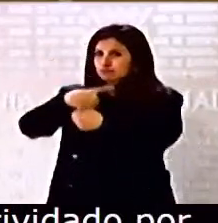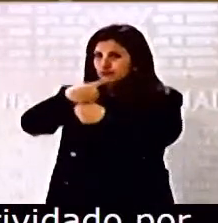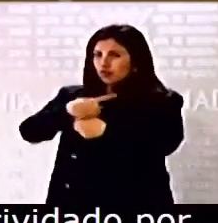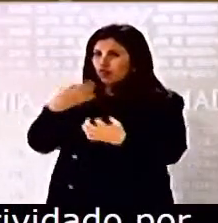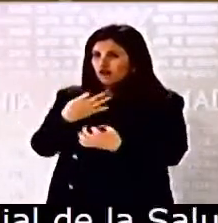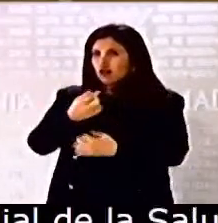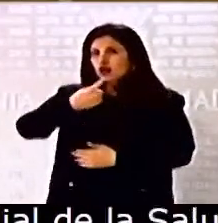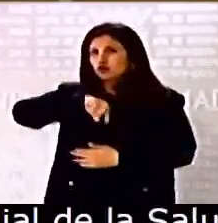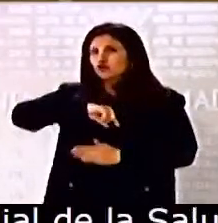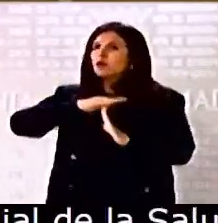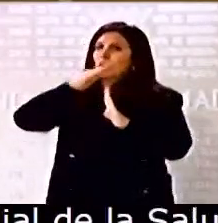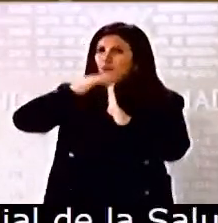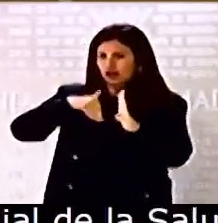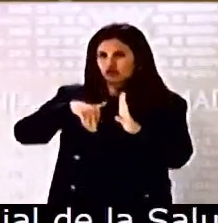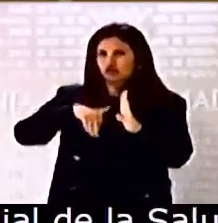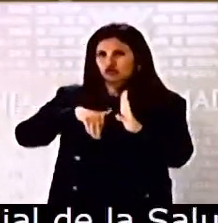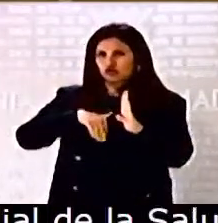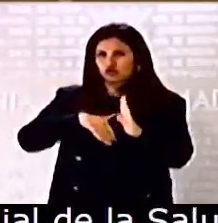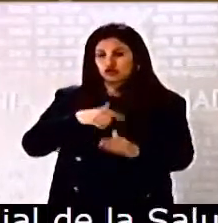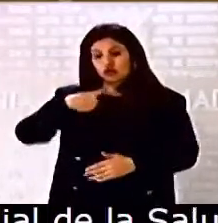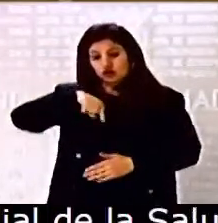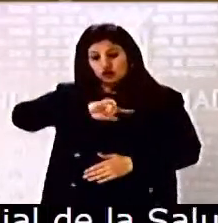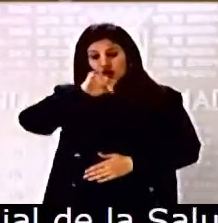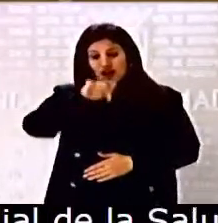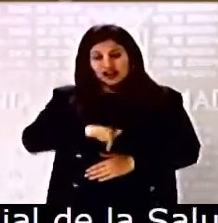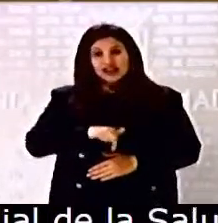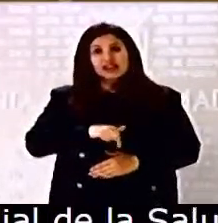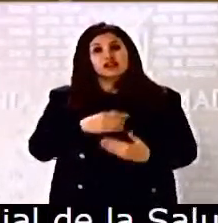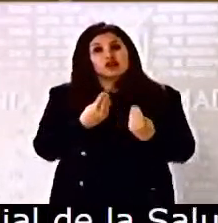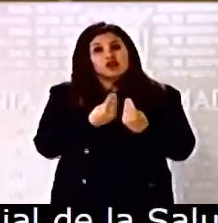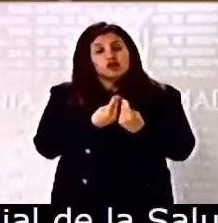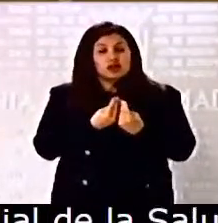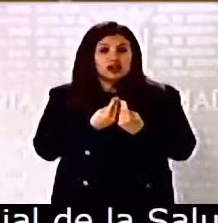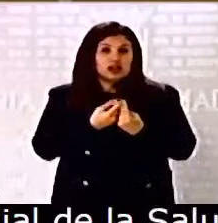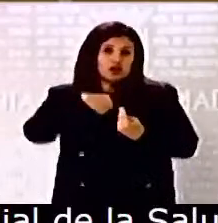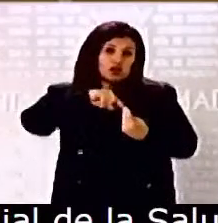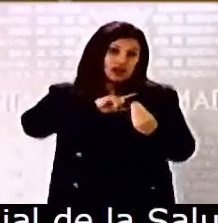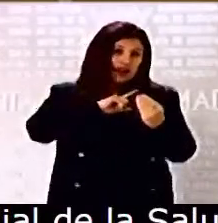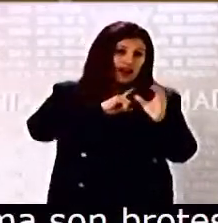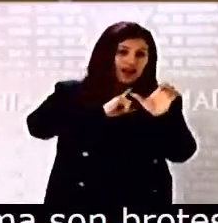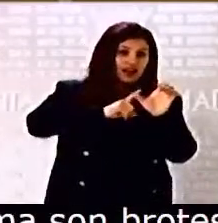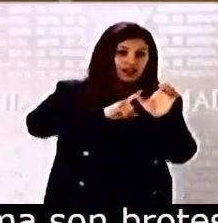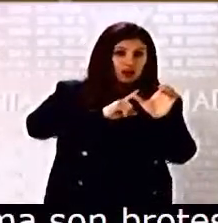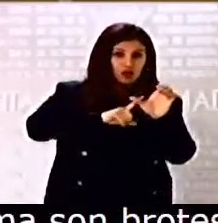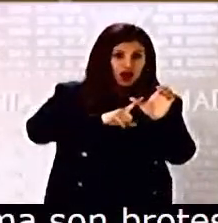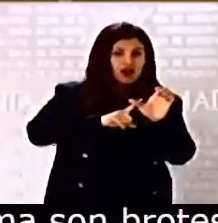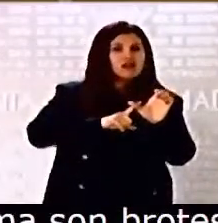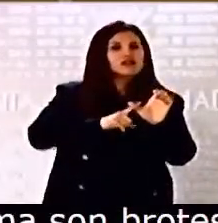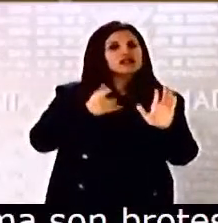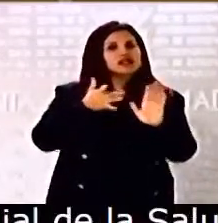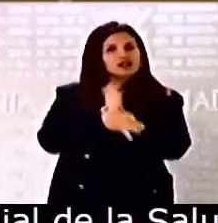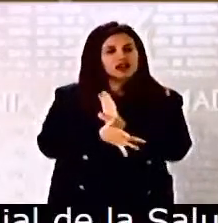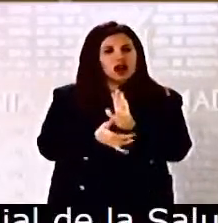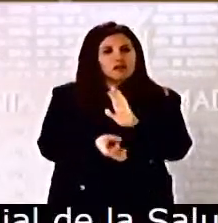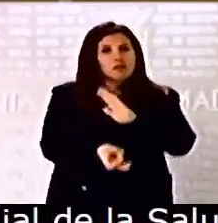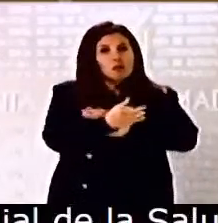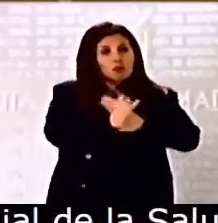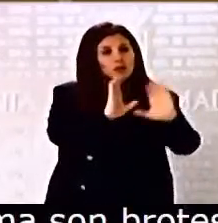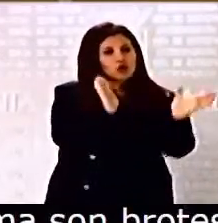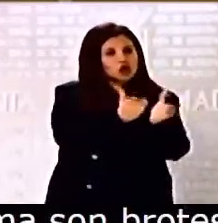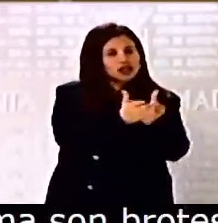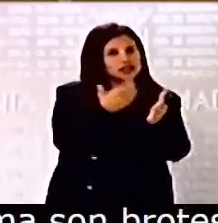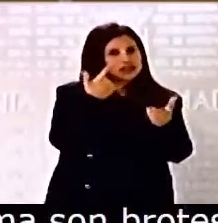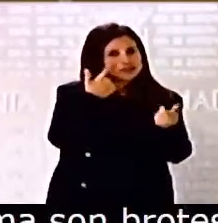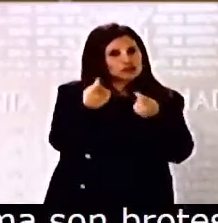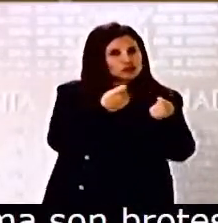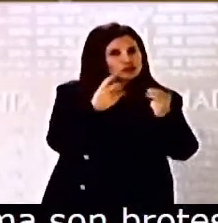autónoma son brotes muy estudiados por los profesionales de salud pública y eso nos está permitiendo tener una trazabilidad muy